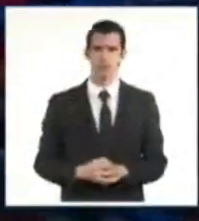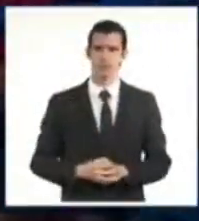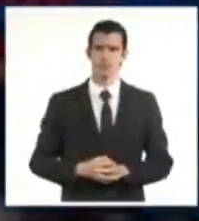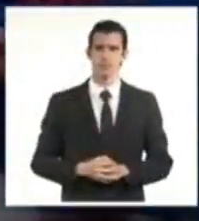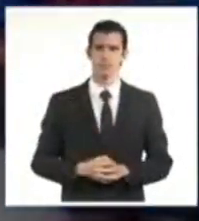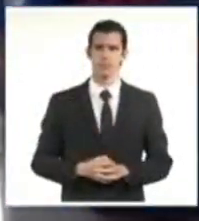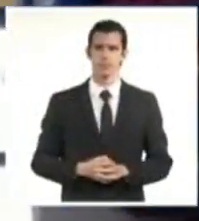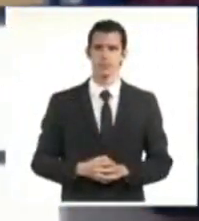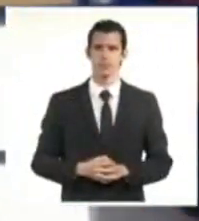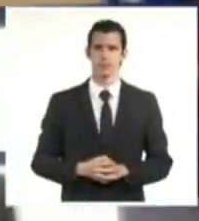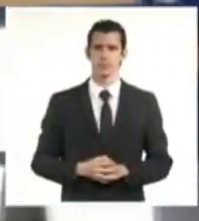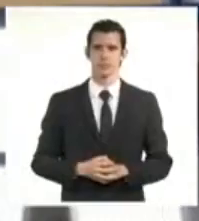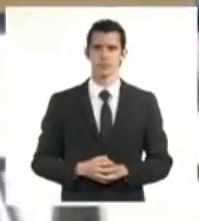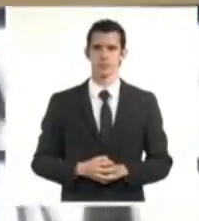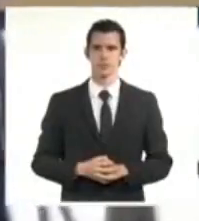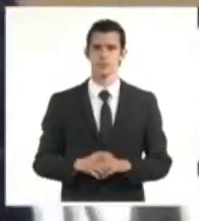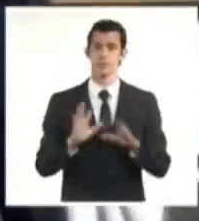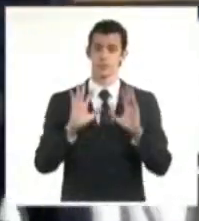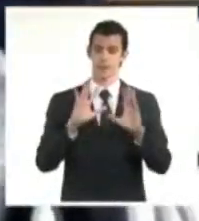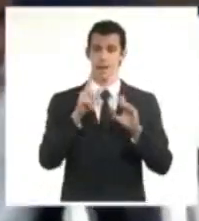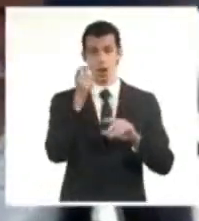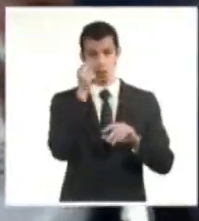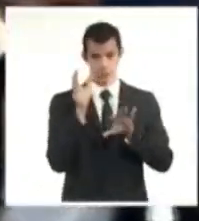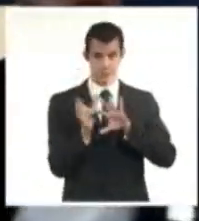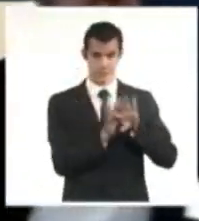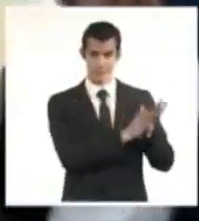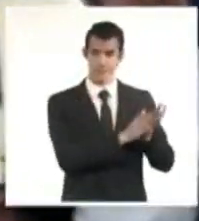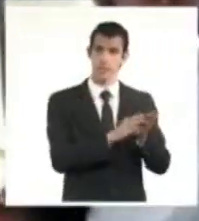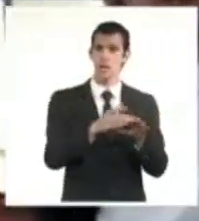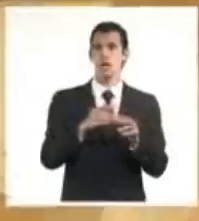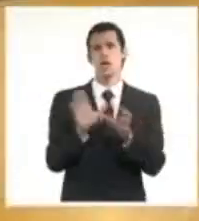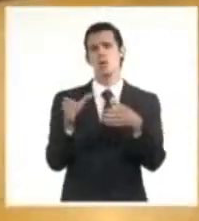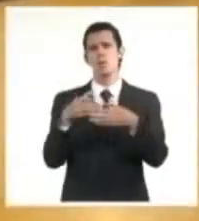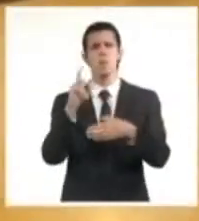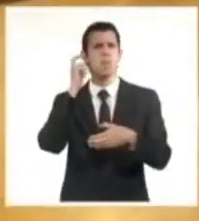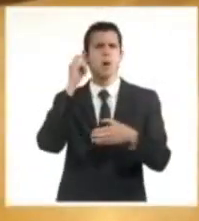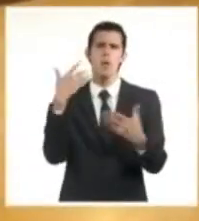al sector femenino, Santiago de Cuba venció a Guantánamo